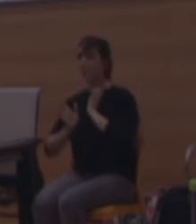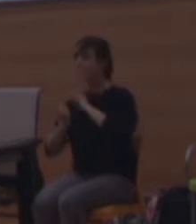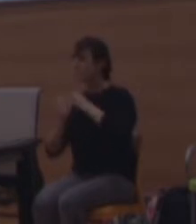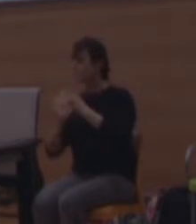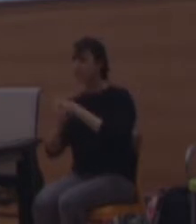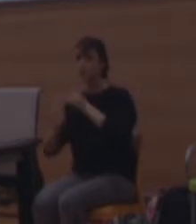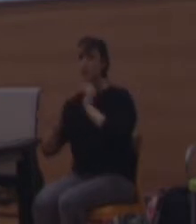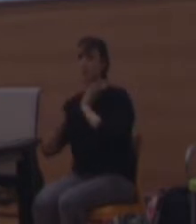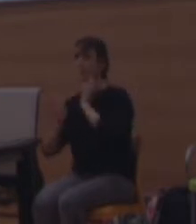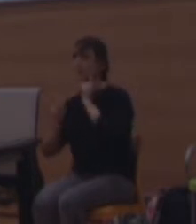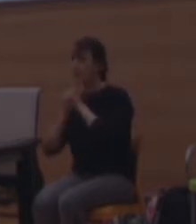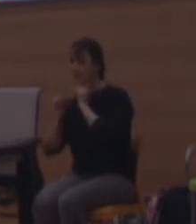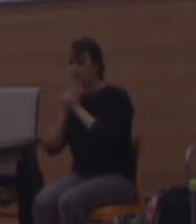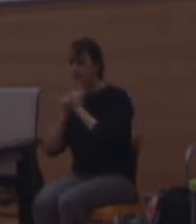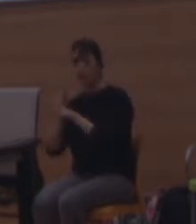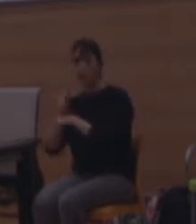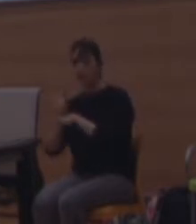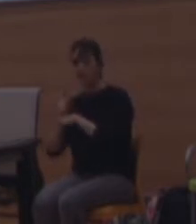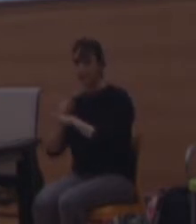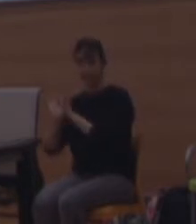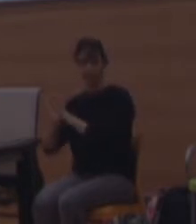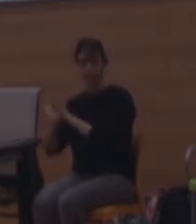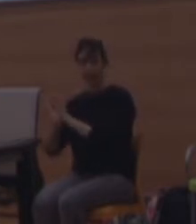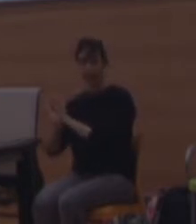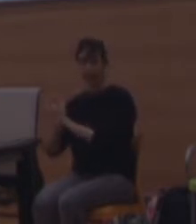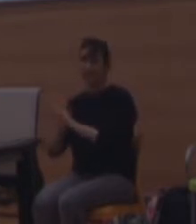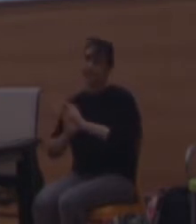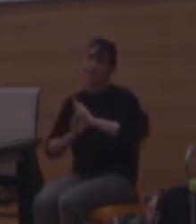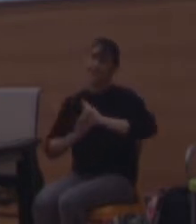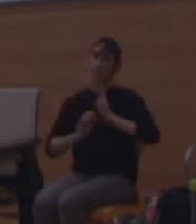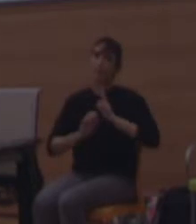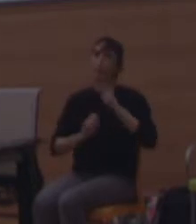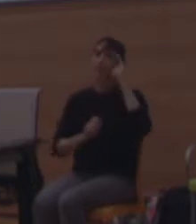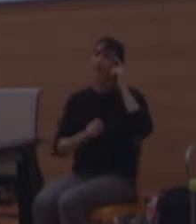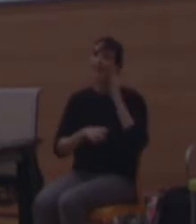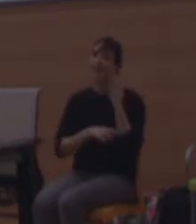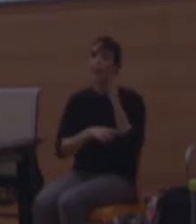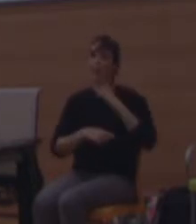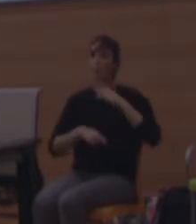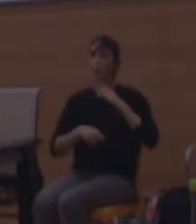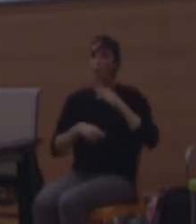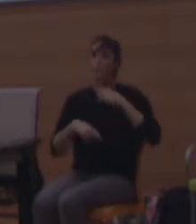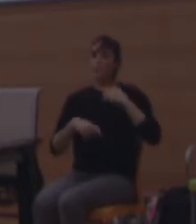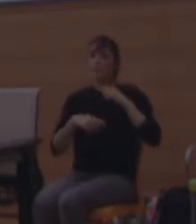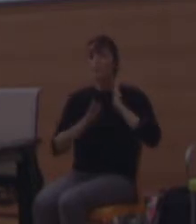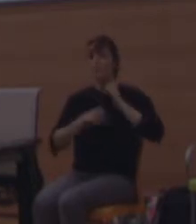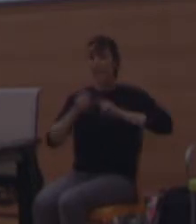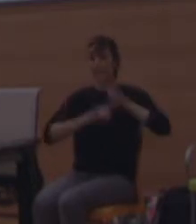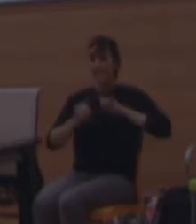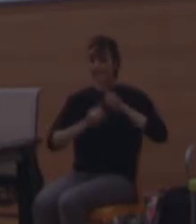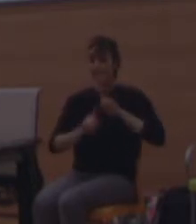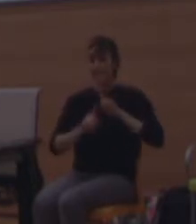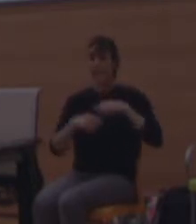no invasivos, como los que vamos a hablar hoy de neuropatía, la enfermedad vascular periférica va a